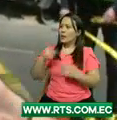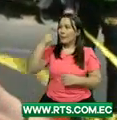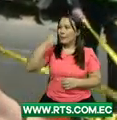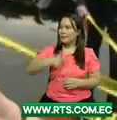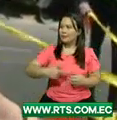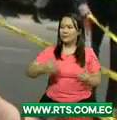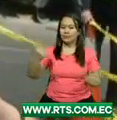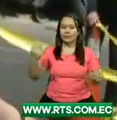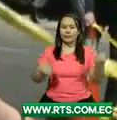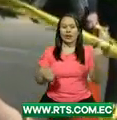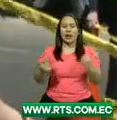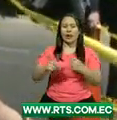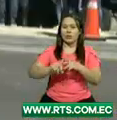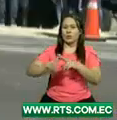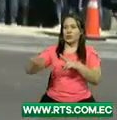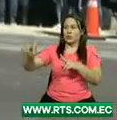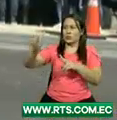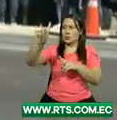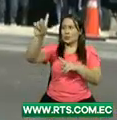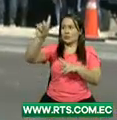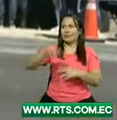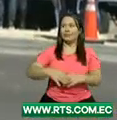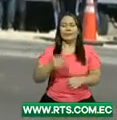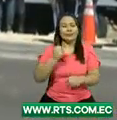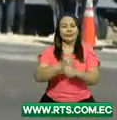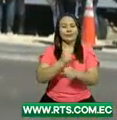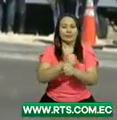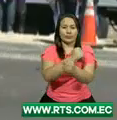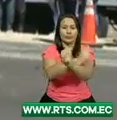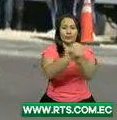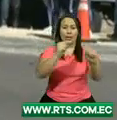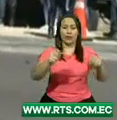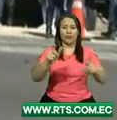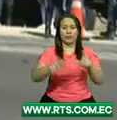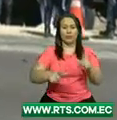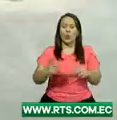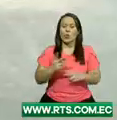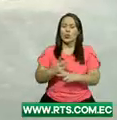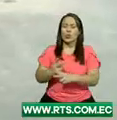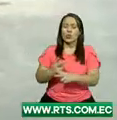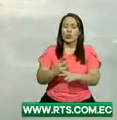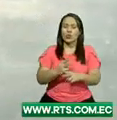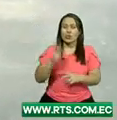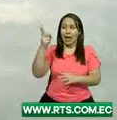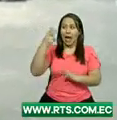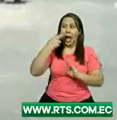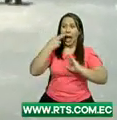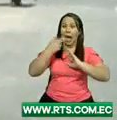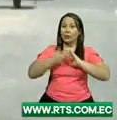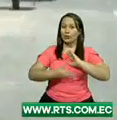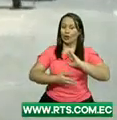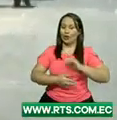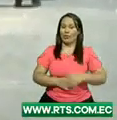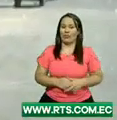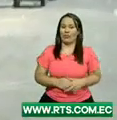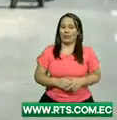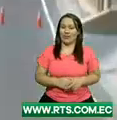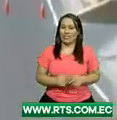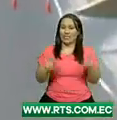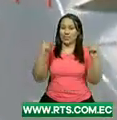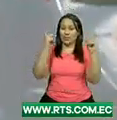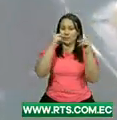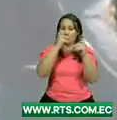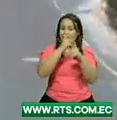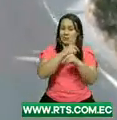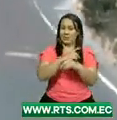en la parte superior de navegante iban allá los trabajos de rescate se realizaron con extremo cuidado el tanquero transportaba combustible razón por la cual